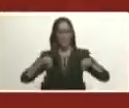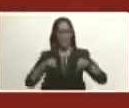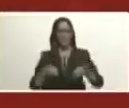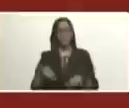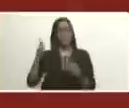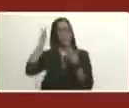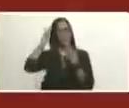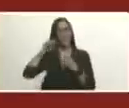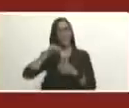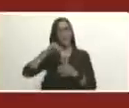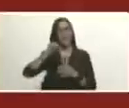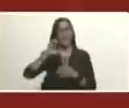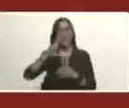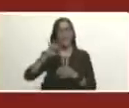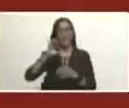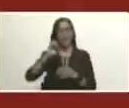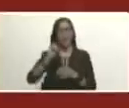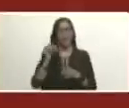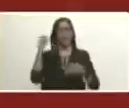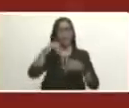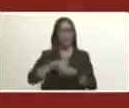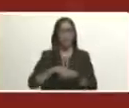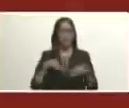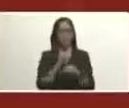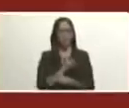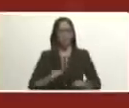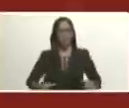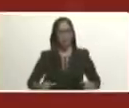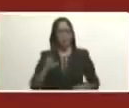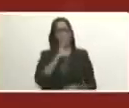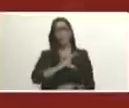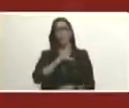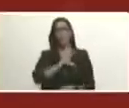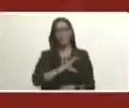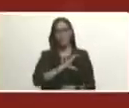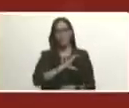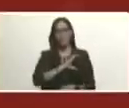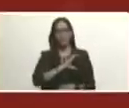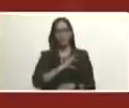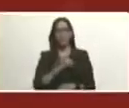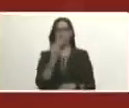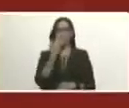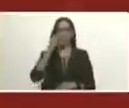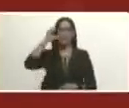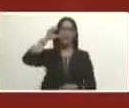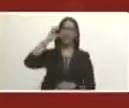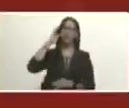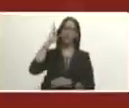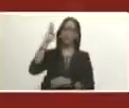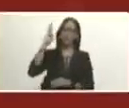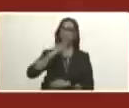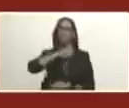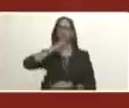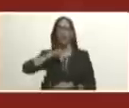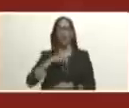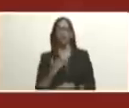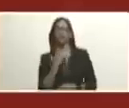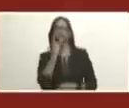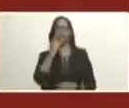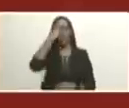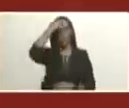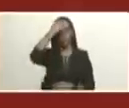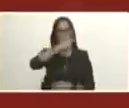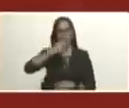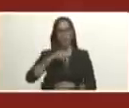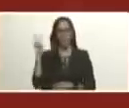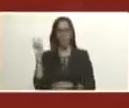Macarao, templo del Guardia Nacional, comando, ante Dios y ante nuestro heroico pueblo